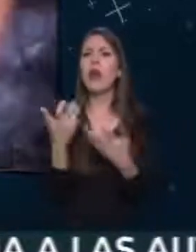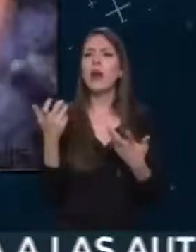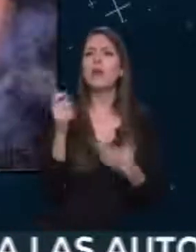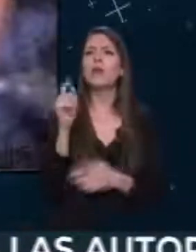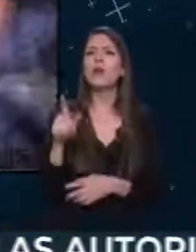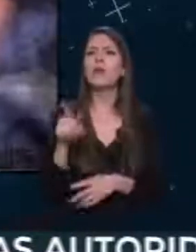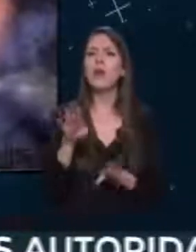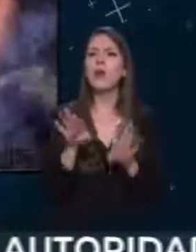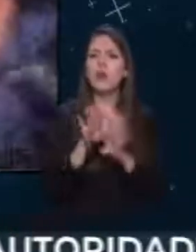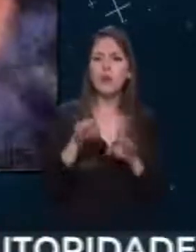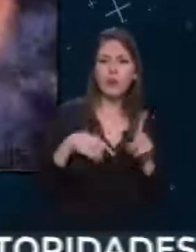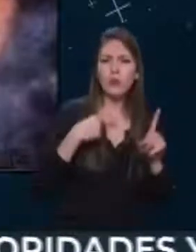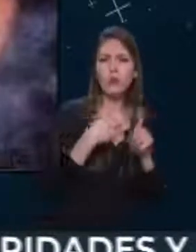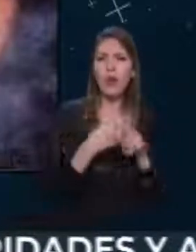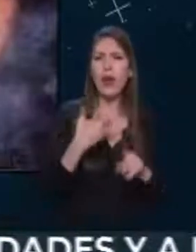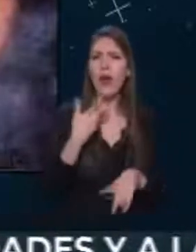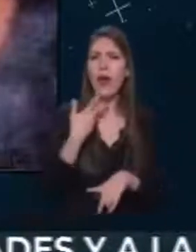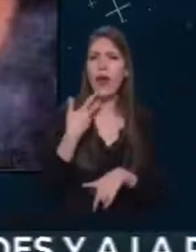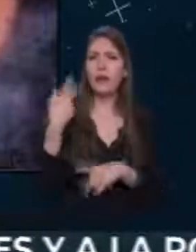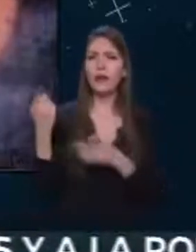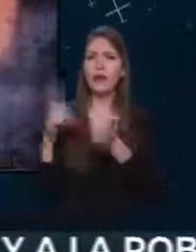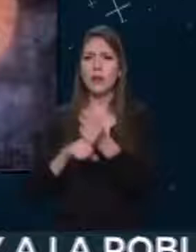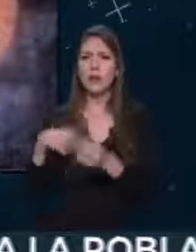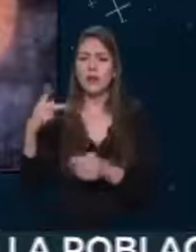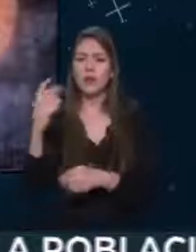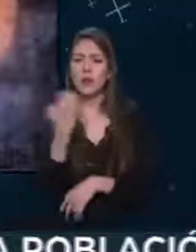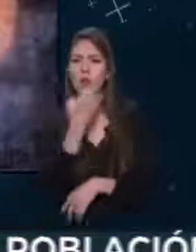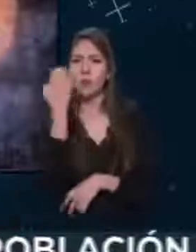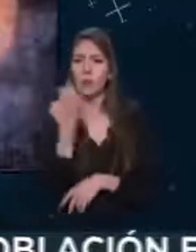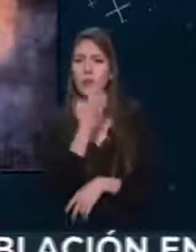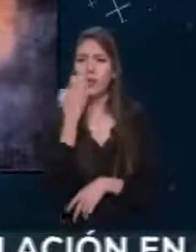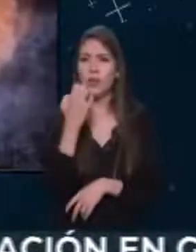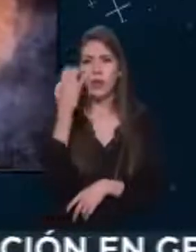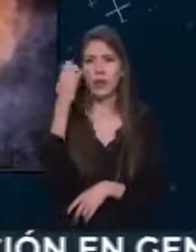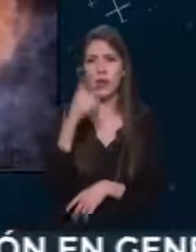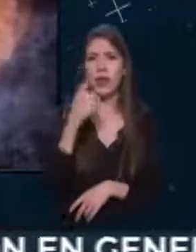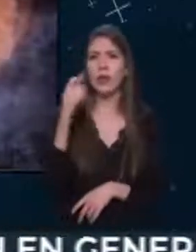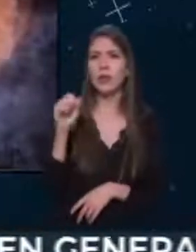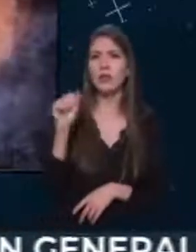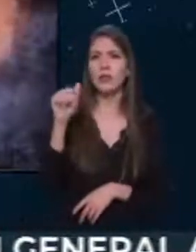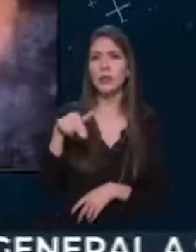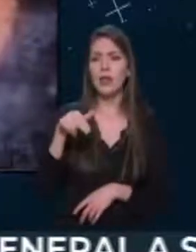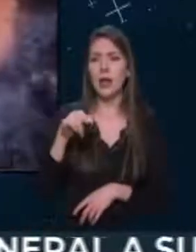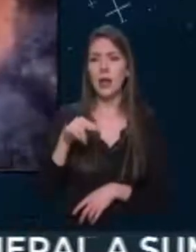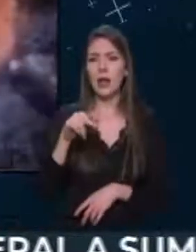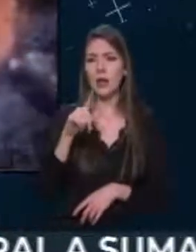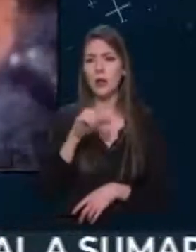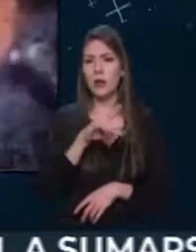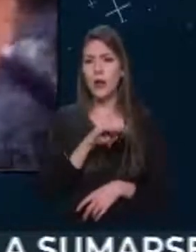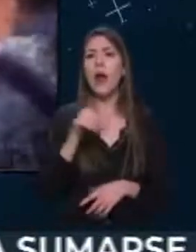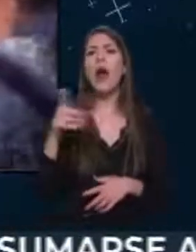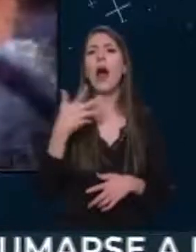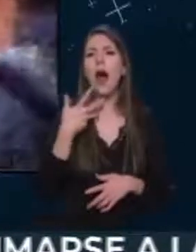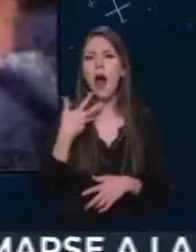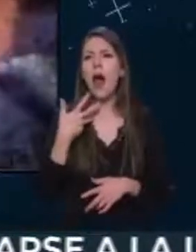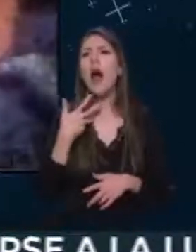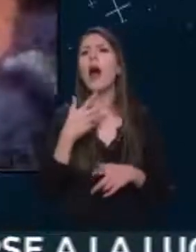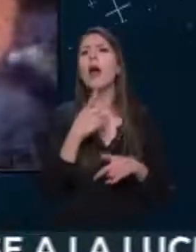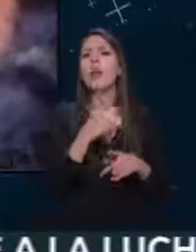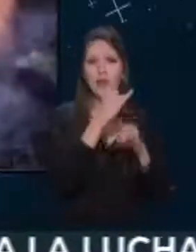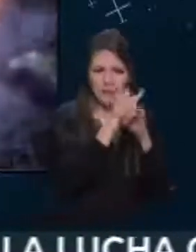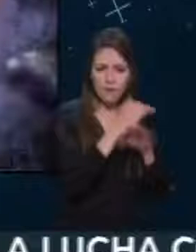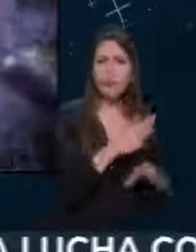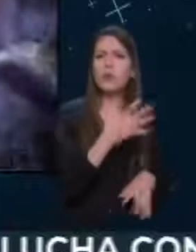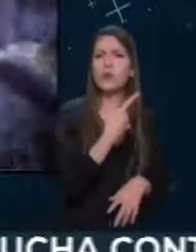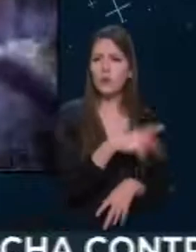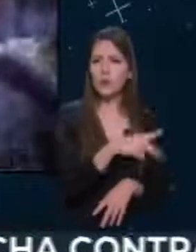que operaba desde el Instituto San Felipe y que evidentemente ya ha arrojado alguna información en la Procuraduría